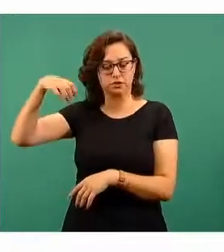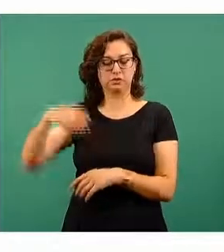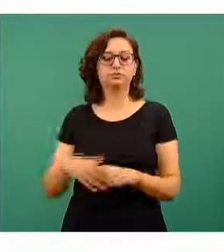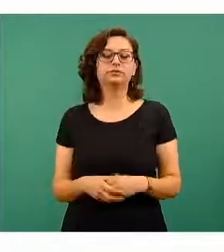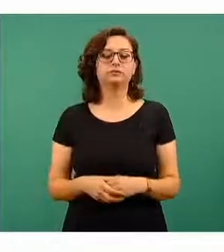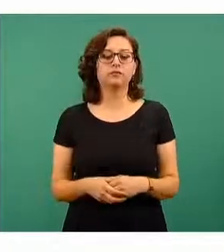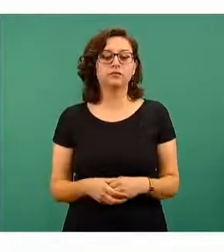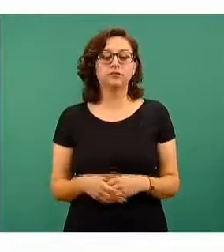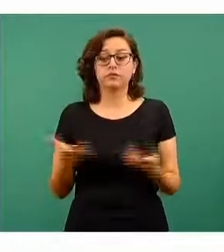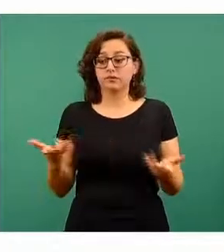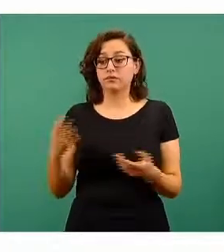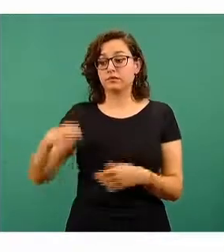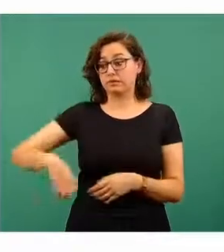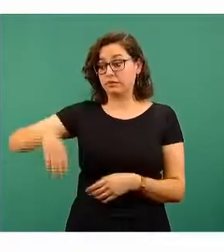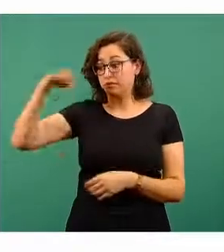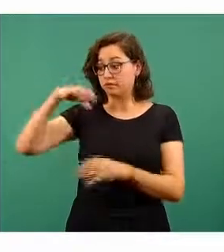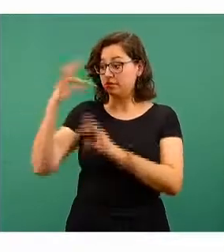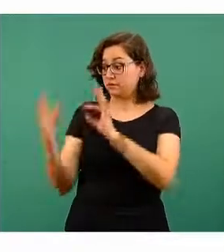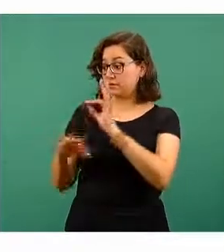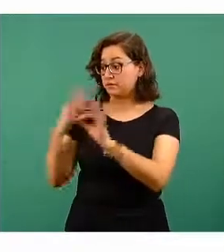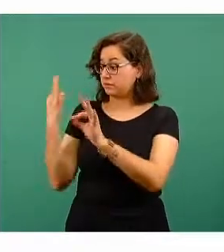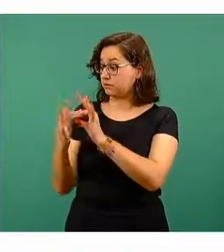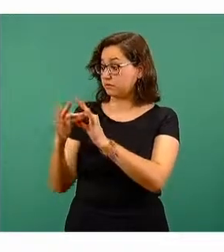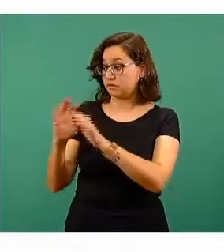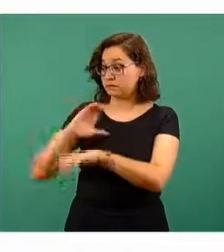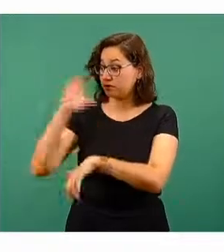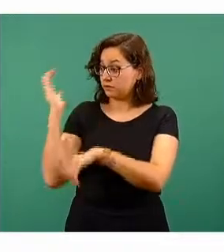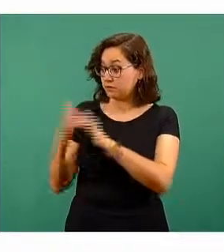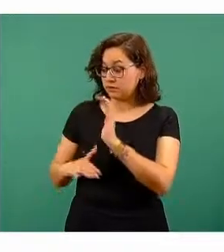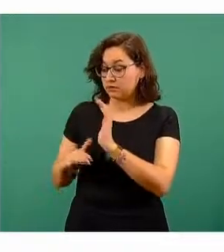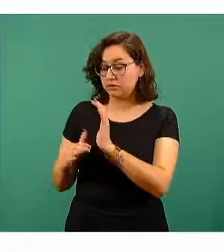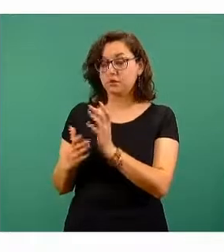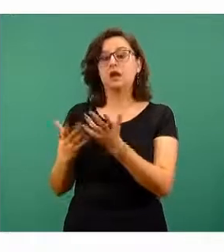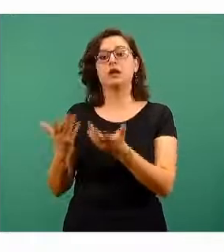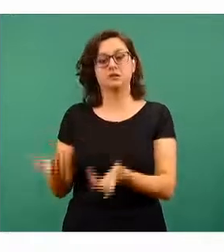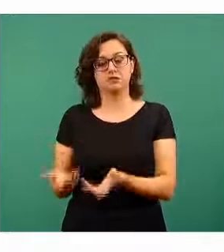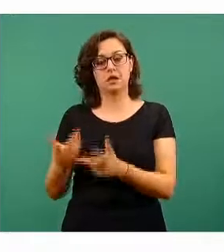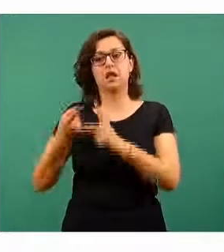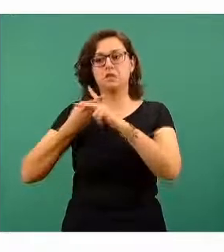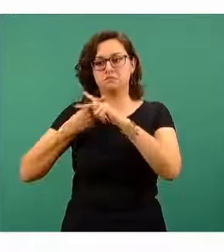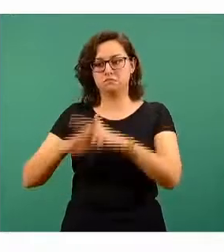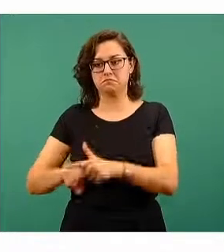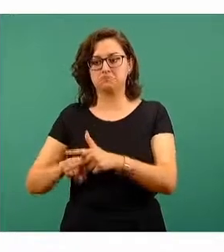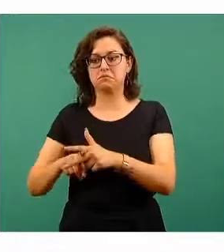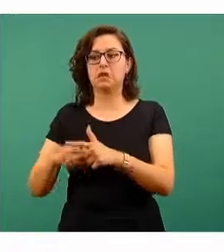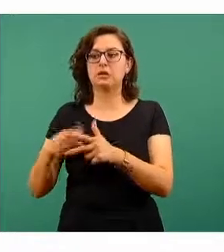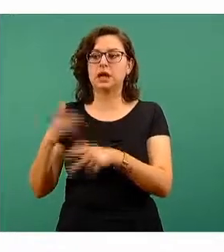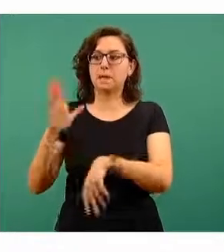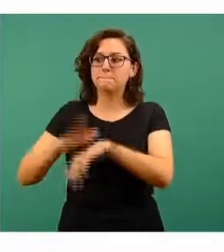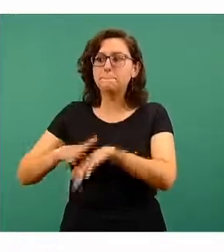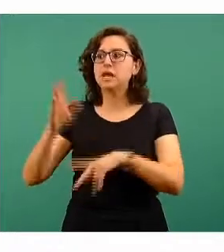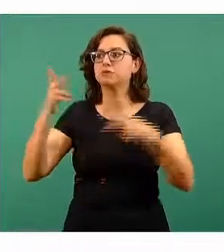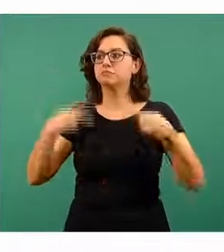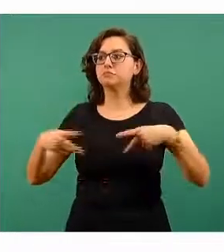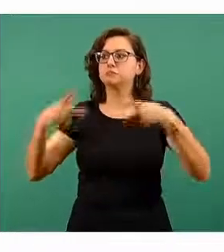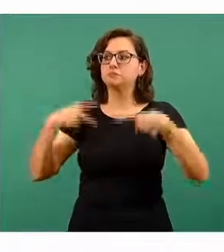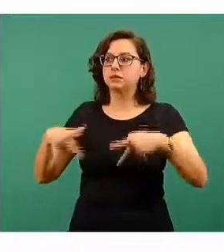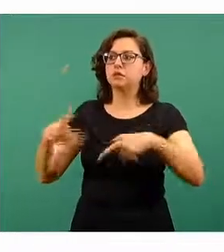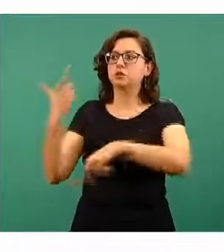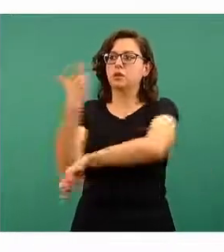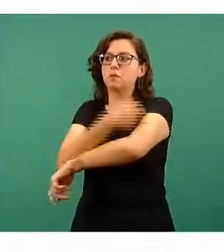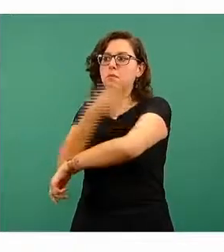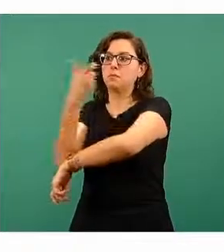vacunación de personas adultas mayores, seguiremos avanzando, por un lado, con la fase 2 del plan y también con